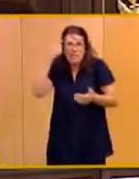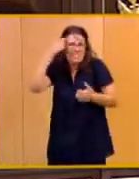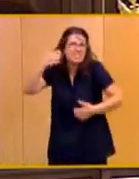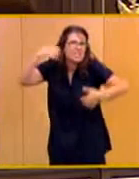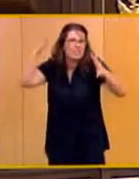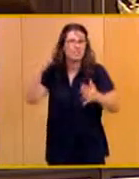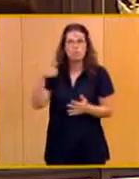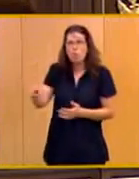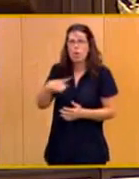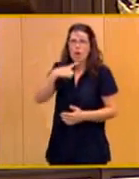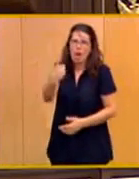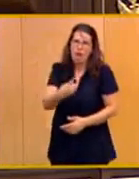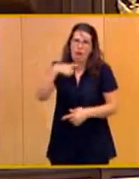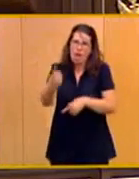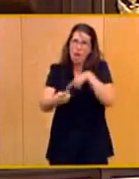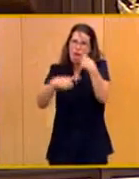economía es peor que la de Grecia.